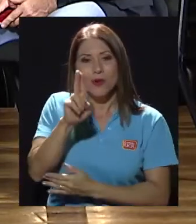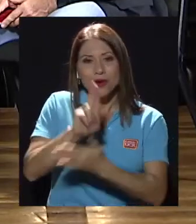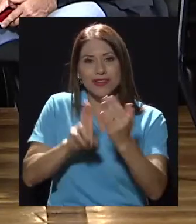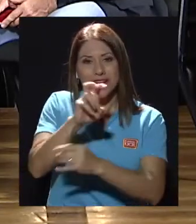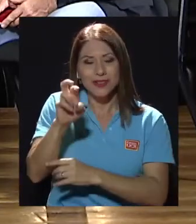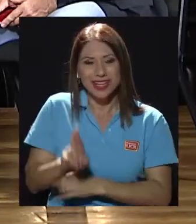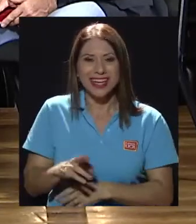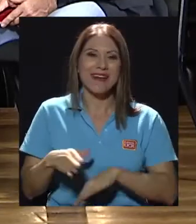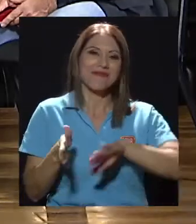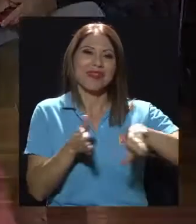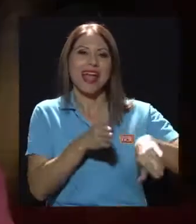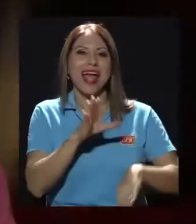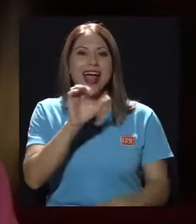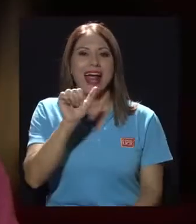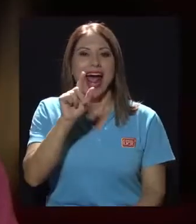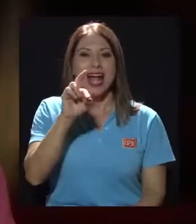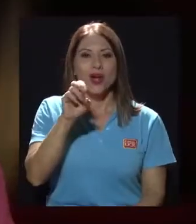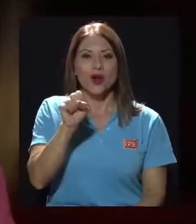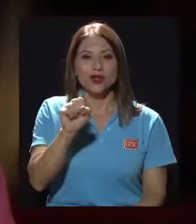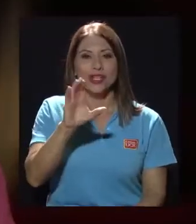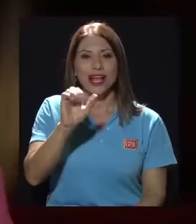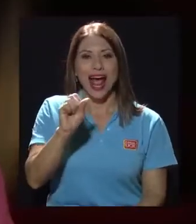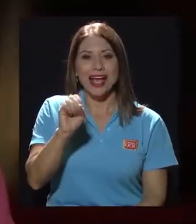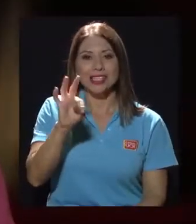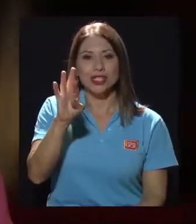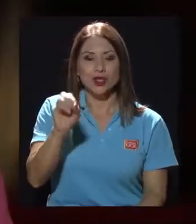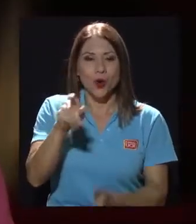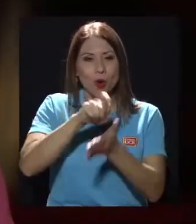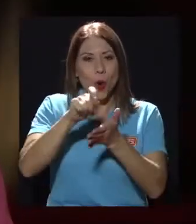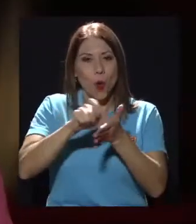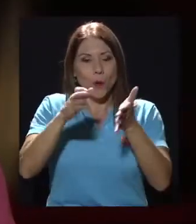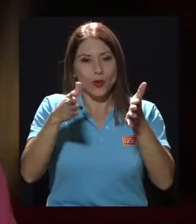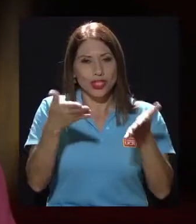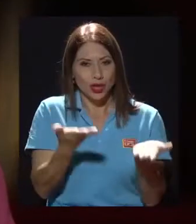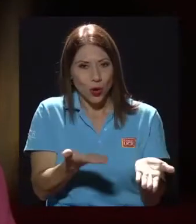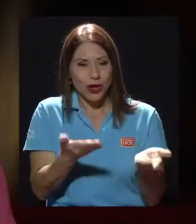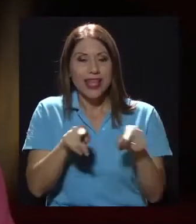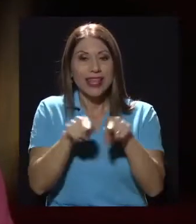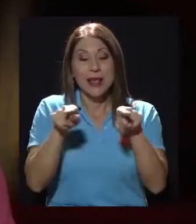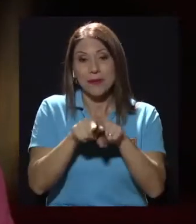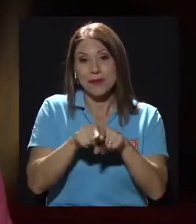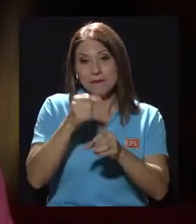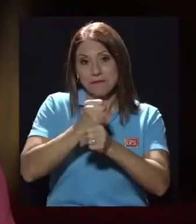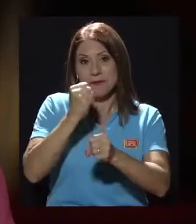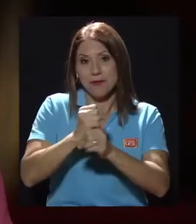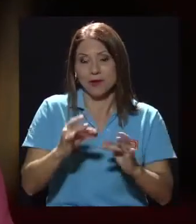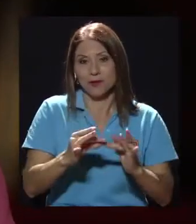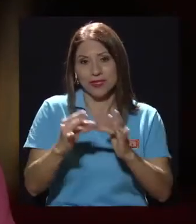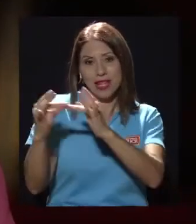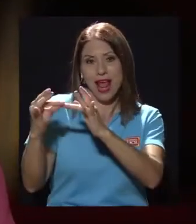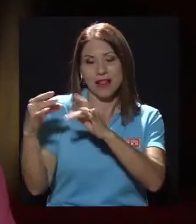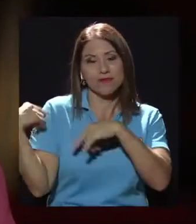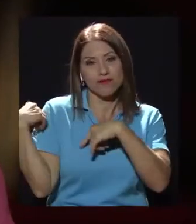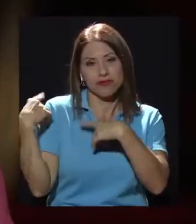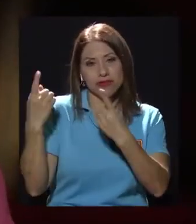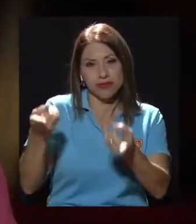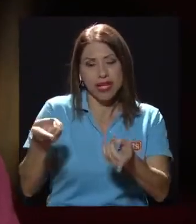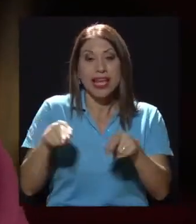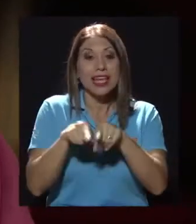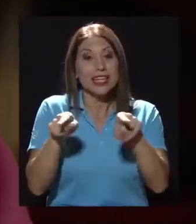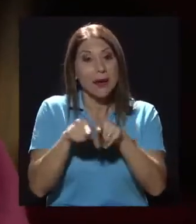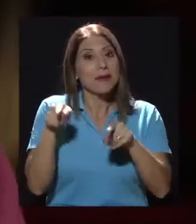a don Carlos Castro, que en este caso es el compositor y parte de este trabajo especial también que ha venido realizando y también un reincidente en